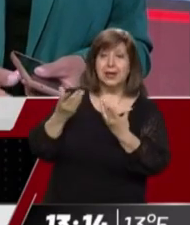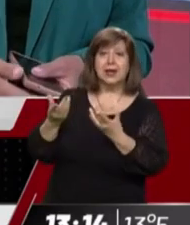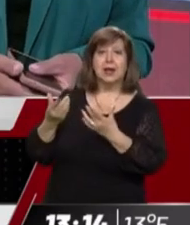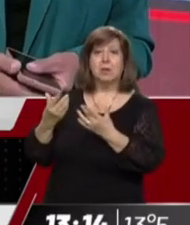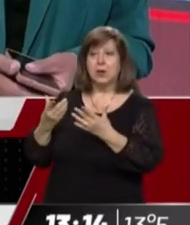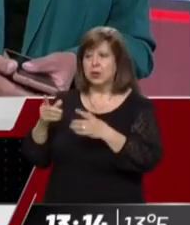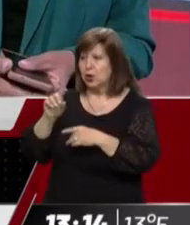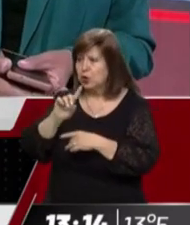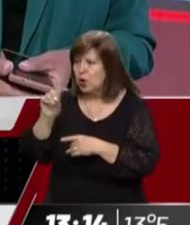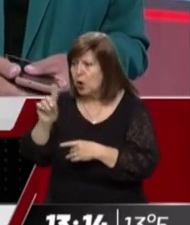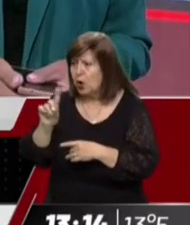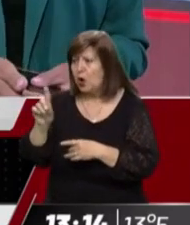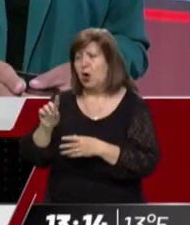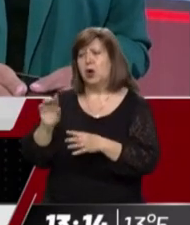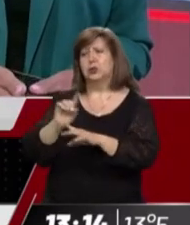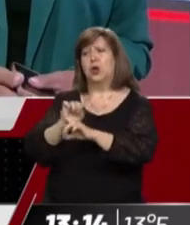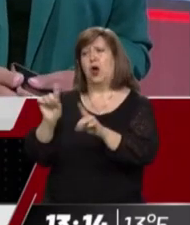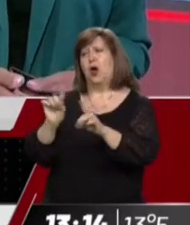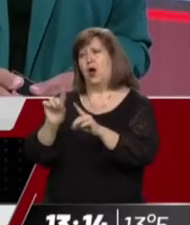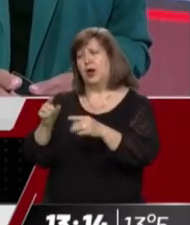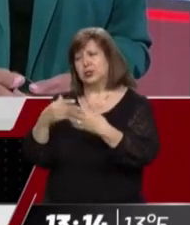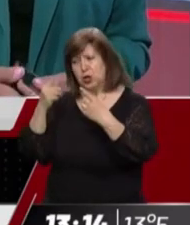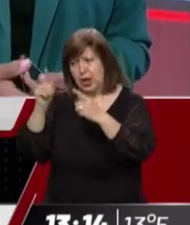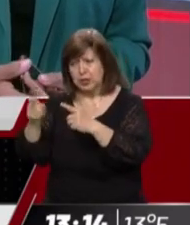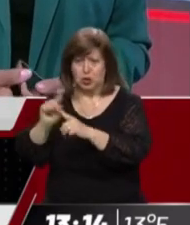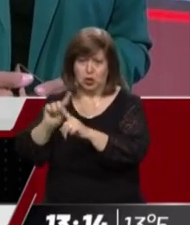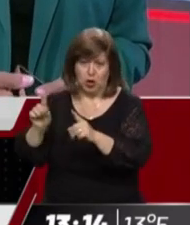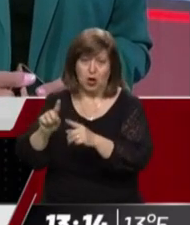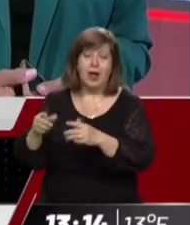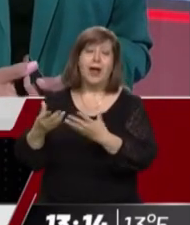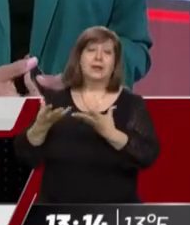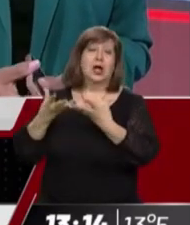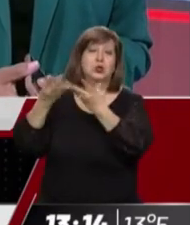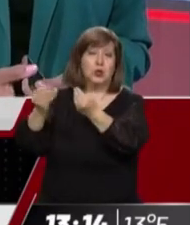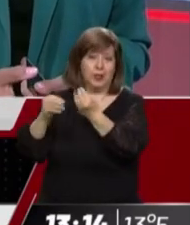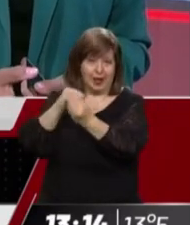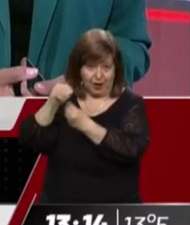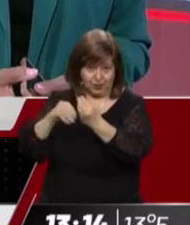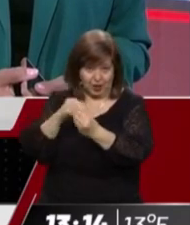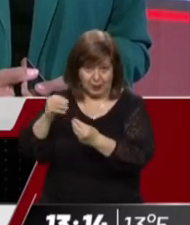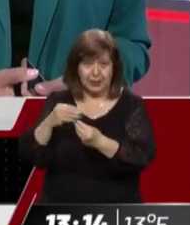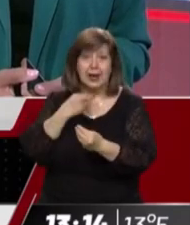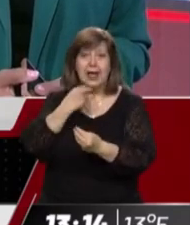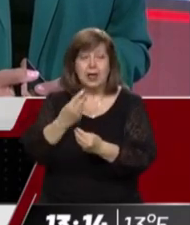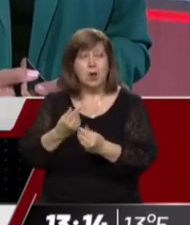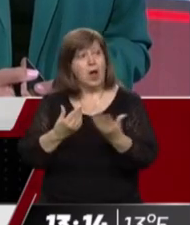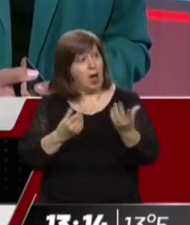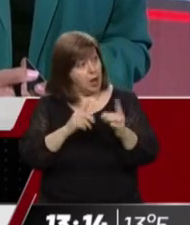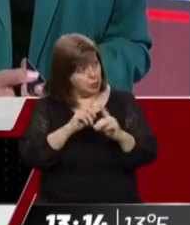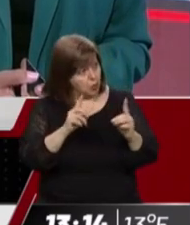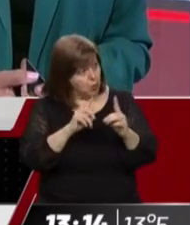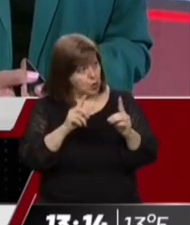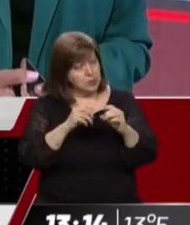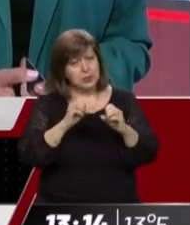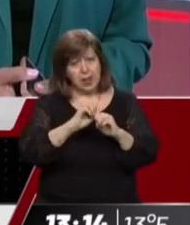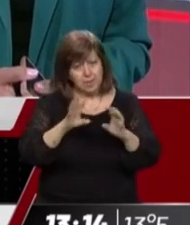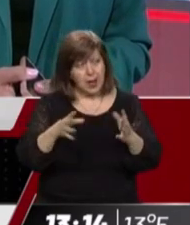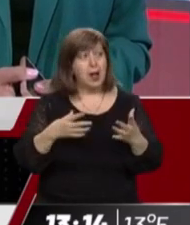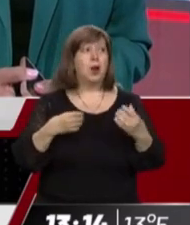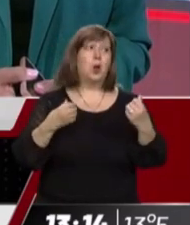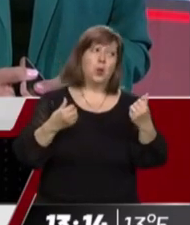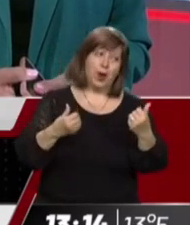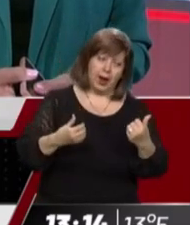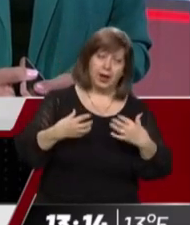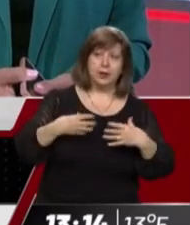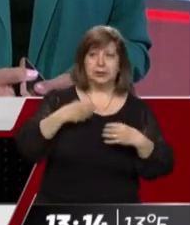esfuerzo, y en otros lugares no tienen nada, digamos. Y hay otros recursos que tienen que ver con los recursos intelectuales,